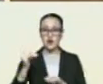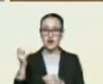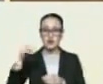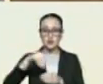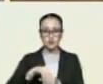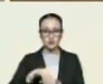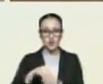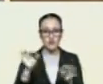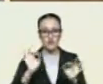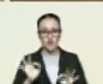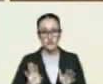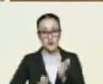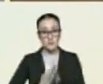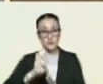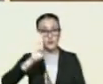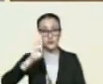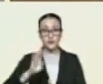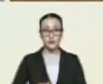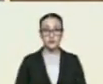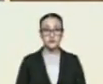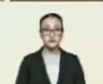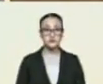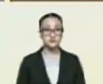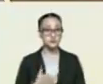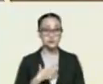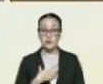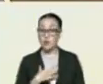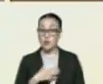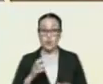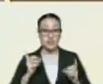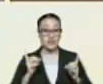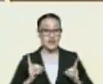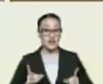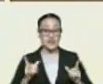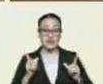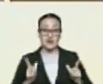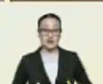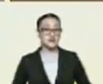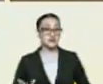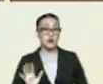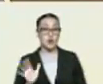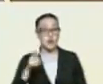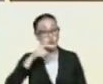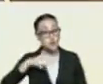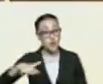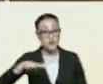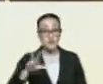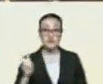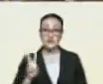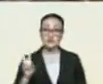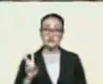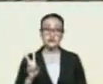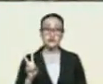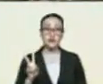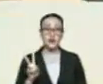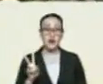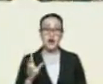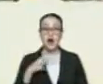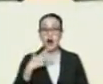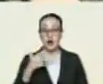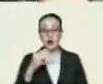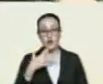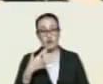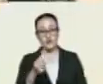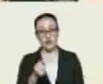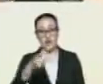inclusión y de progreso. No podemos descansar un solo minuto, porque el pueblo de Venezuela depositó una